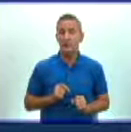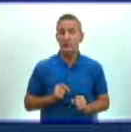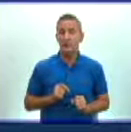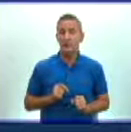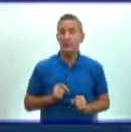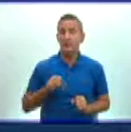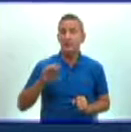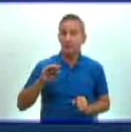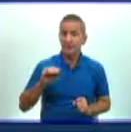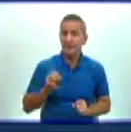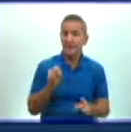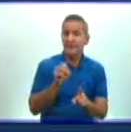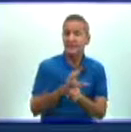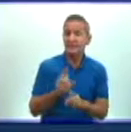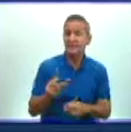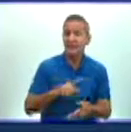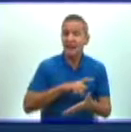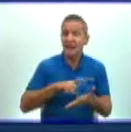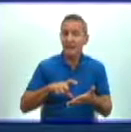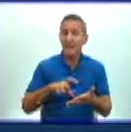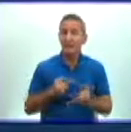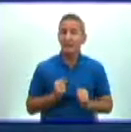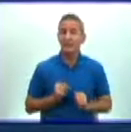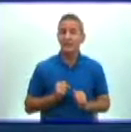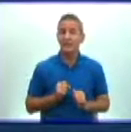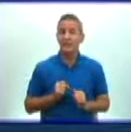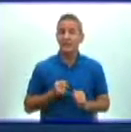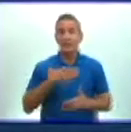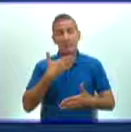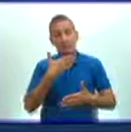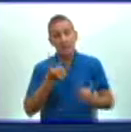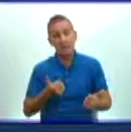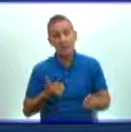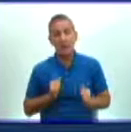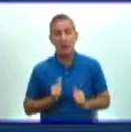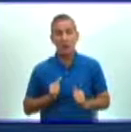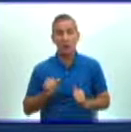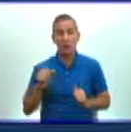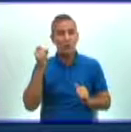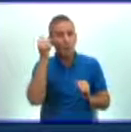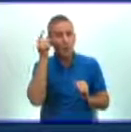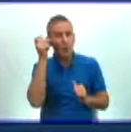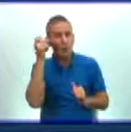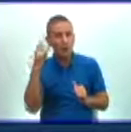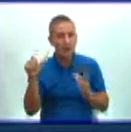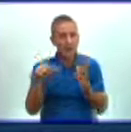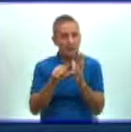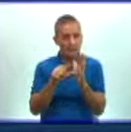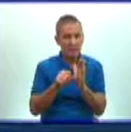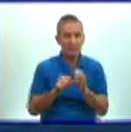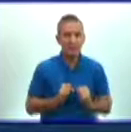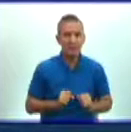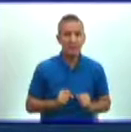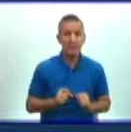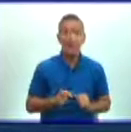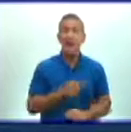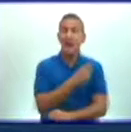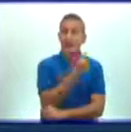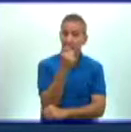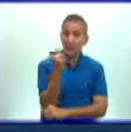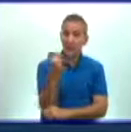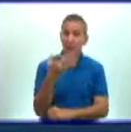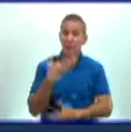iniciaran el texto preferiblemente con la idea central. Bueno, el buen maestro es